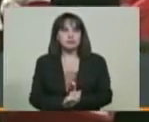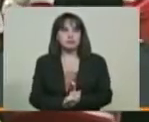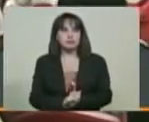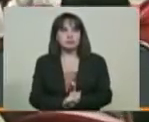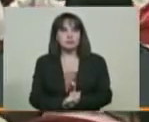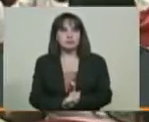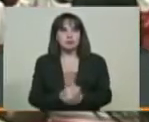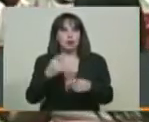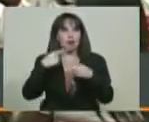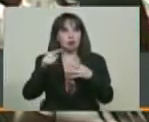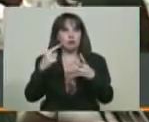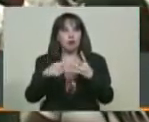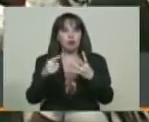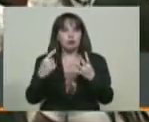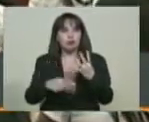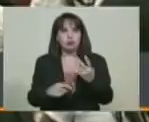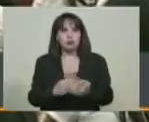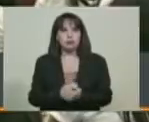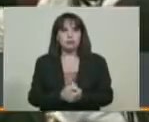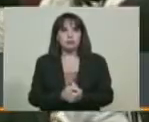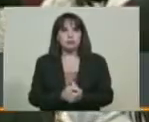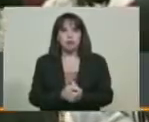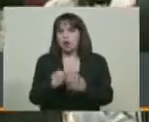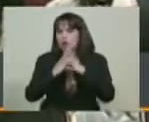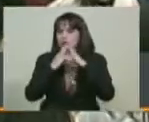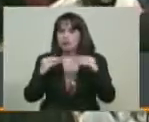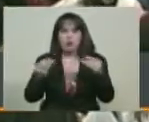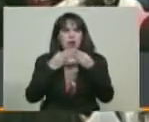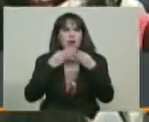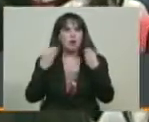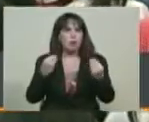etcétera, etcétera, lo más amplio posible, pues.